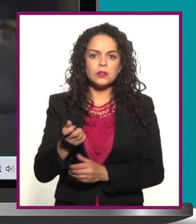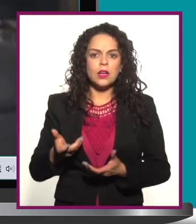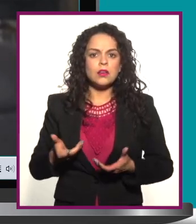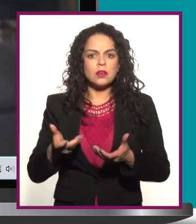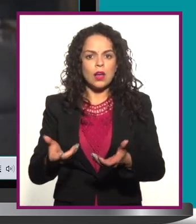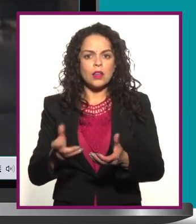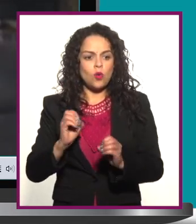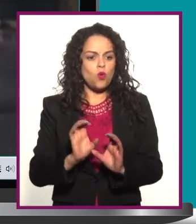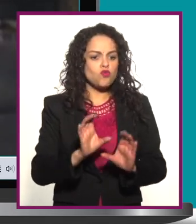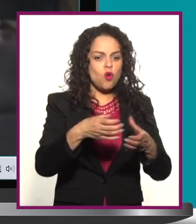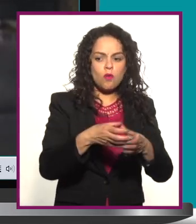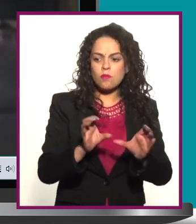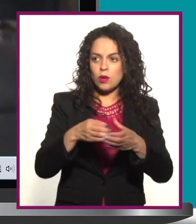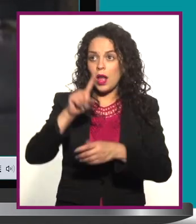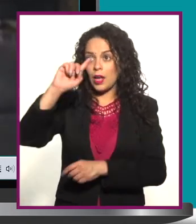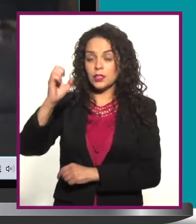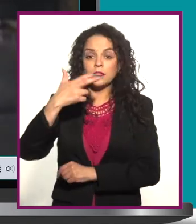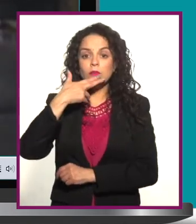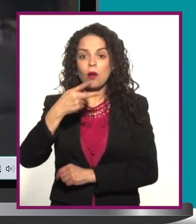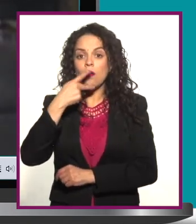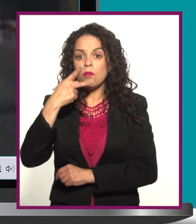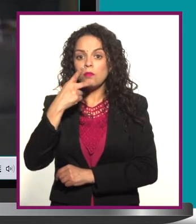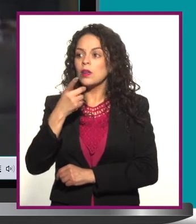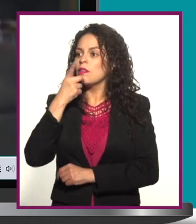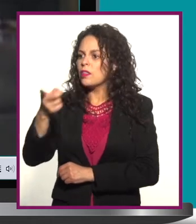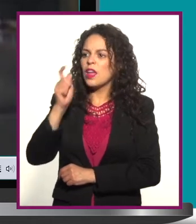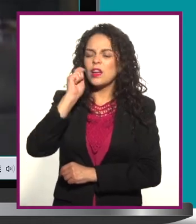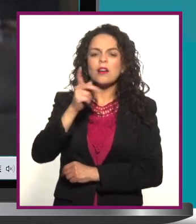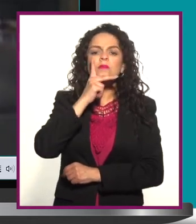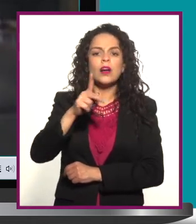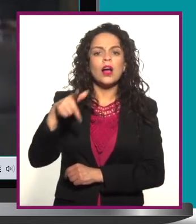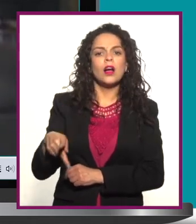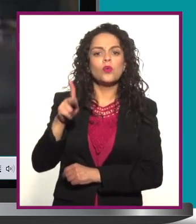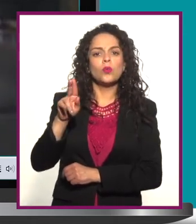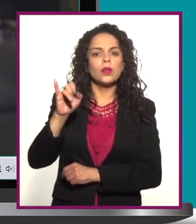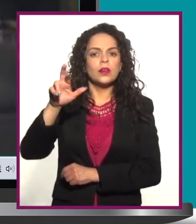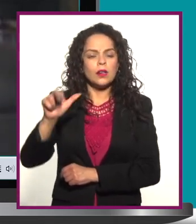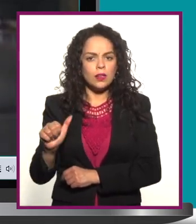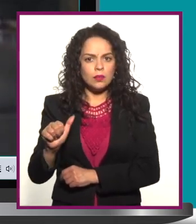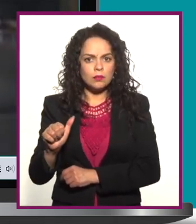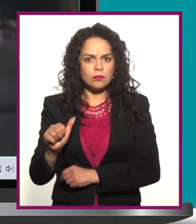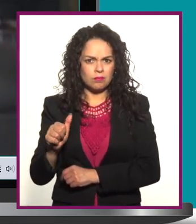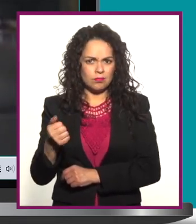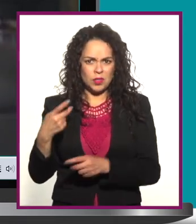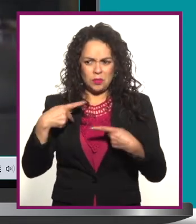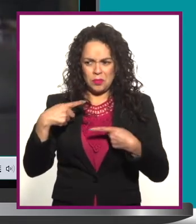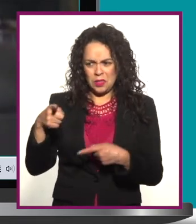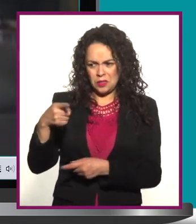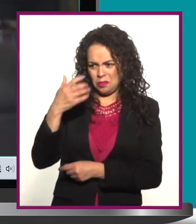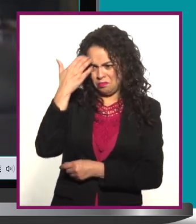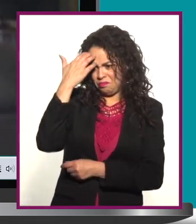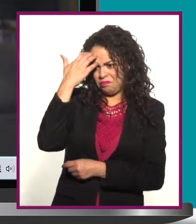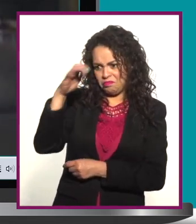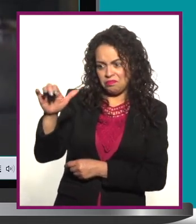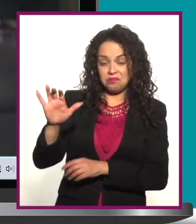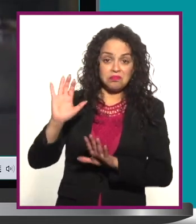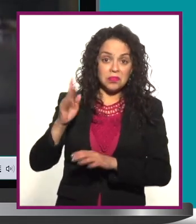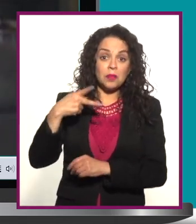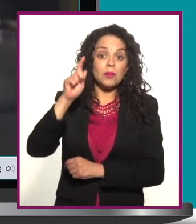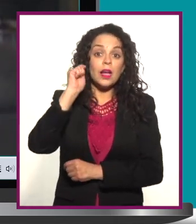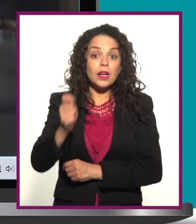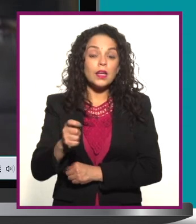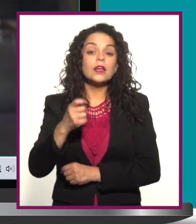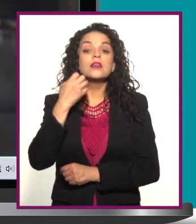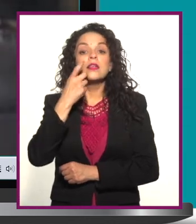calles en algunas comunidades dentro de Chihuahua y escuchar que te dicen cuira. Y a lo mejor una persona del centro no sabe qué le están